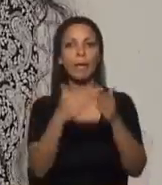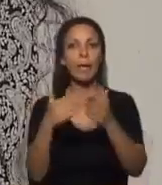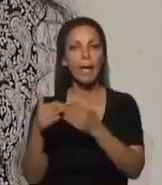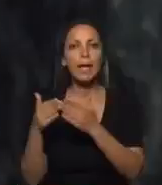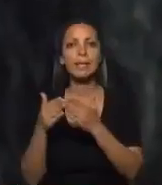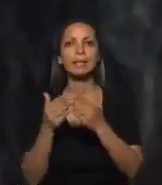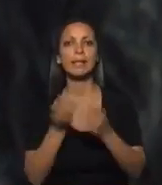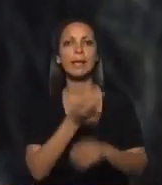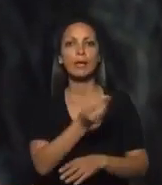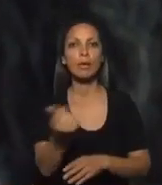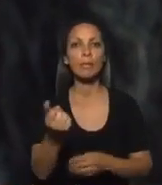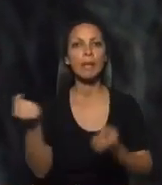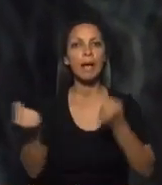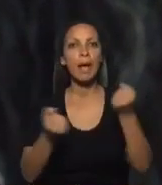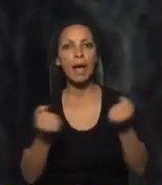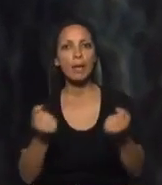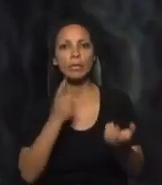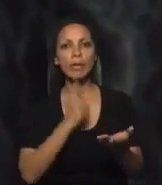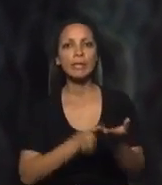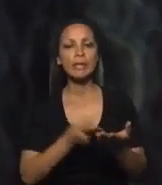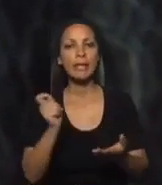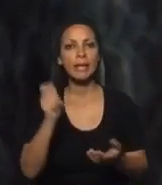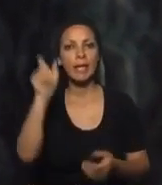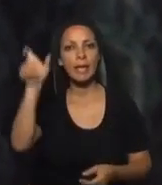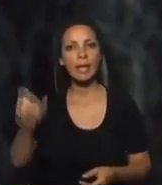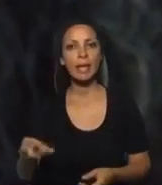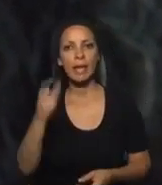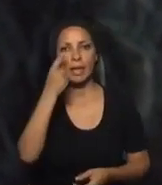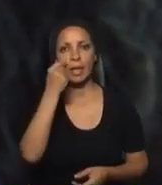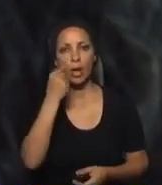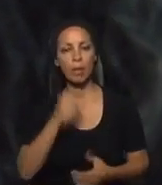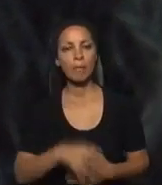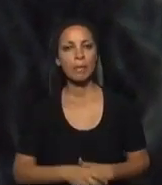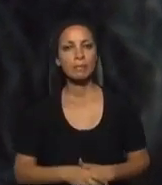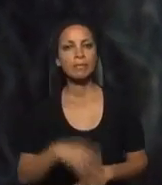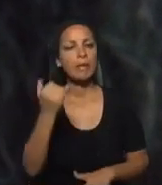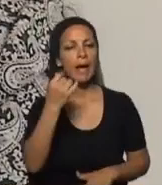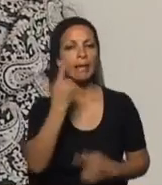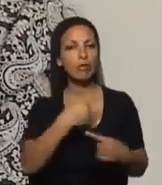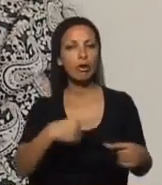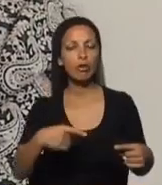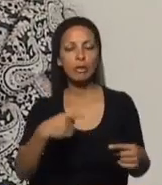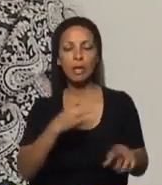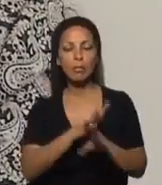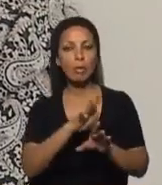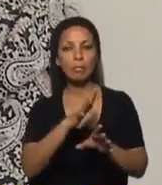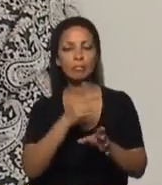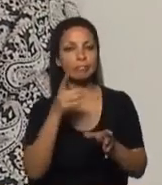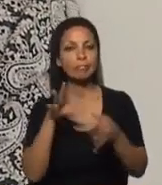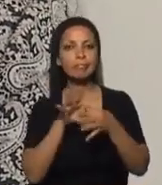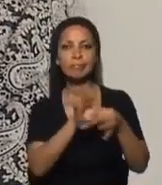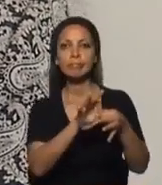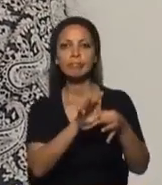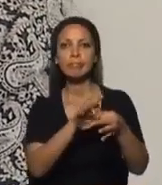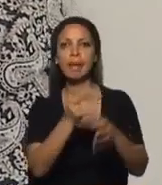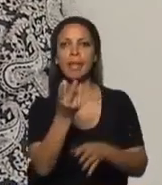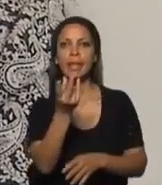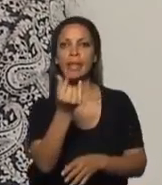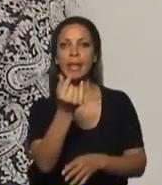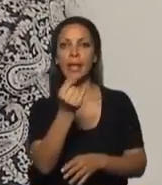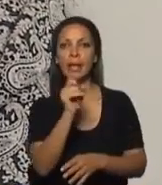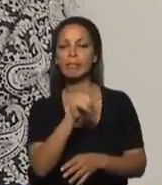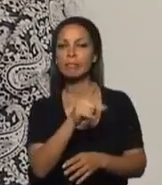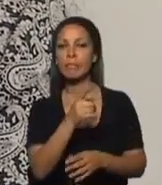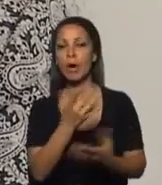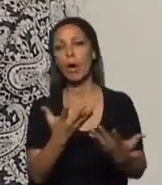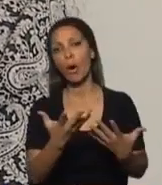de un auto, la deciden los varones. Hay algo que está impregnado en el dinero que tiene que ver con la autonomía,